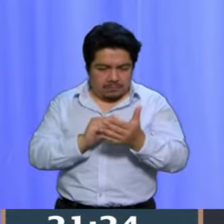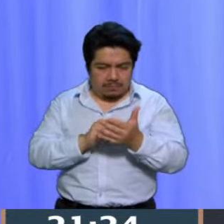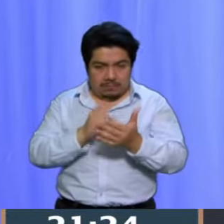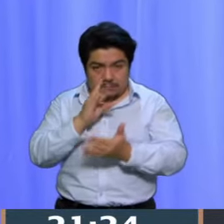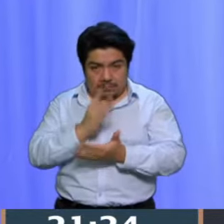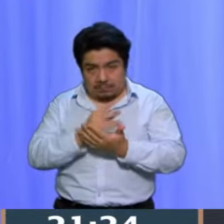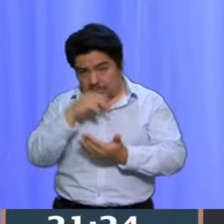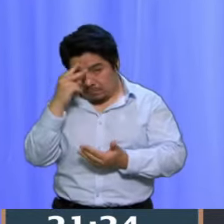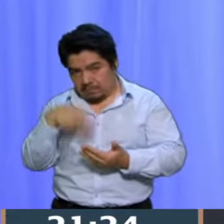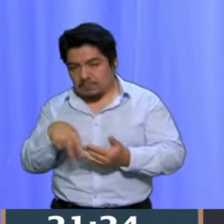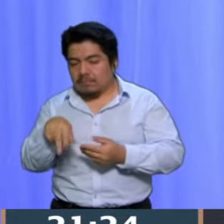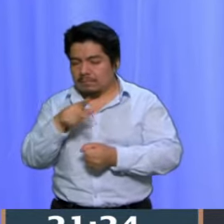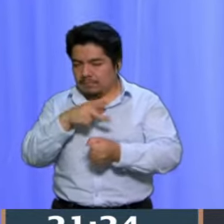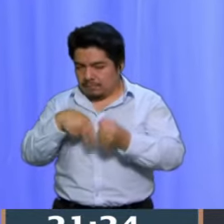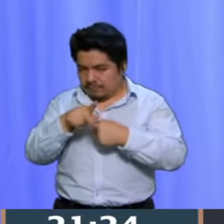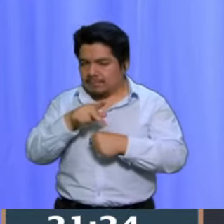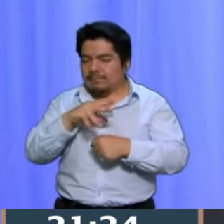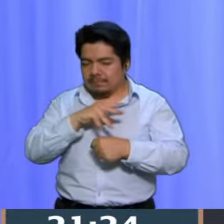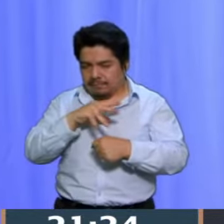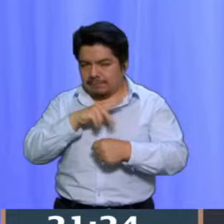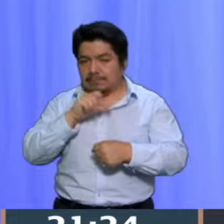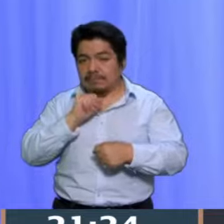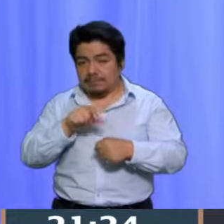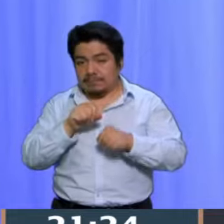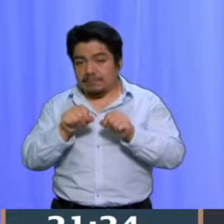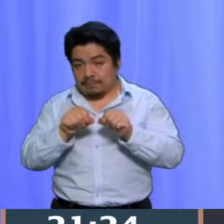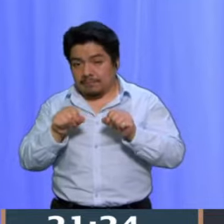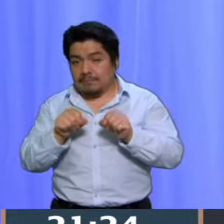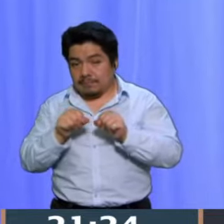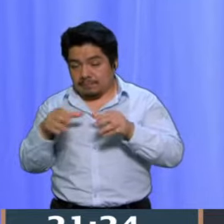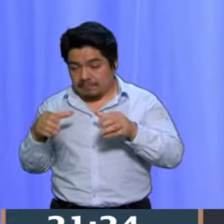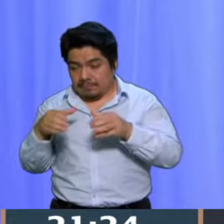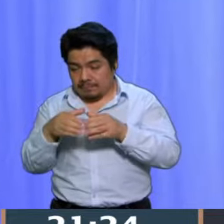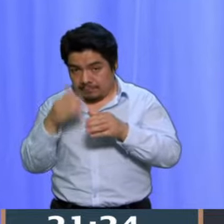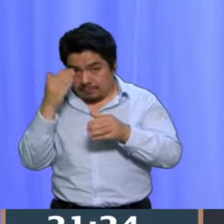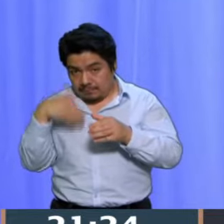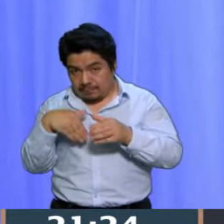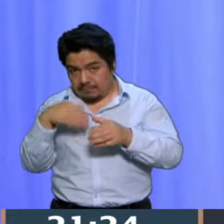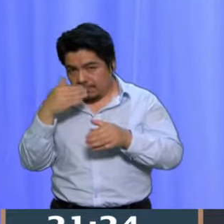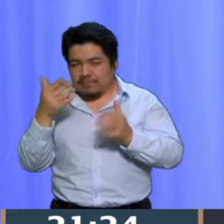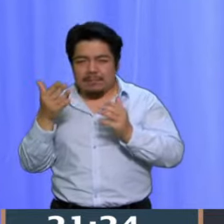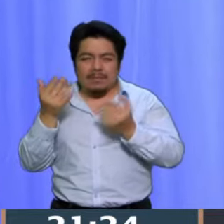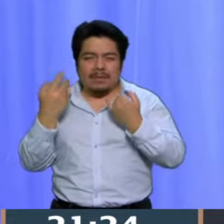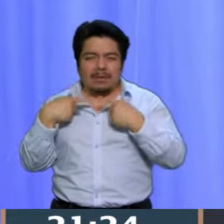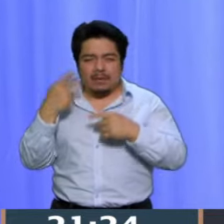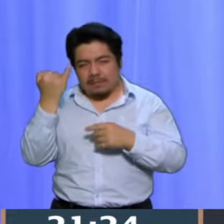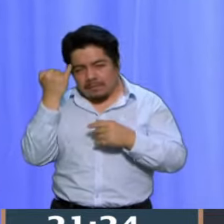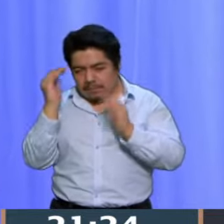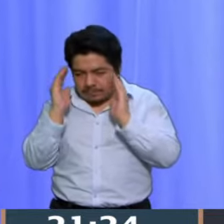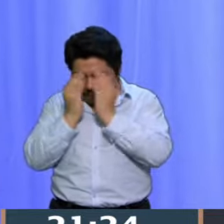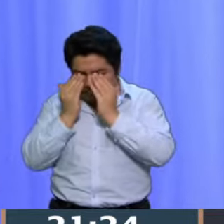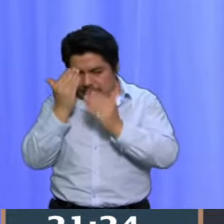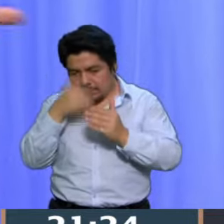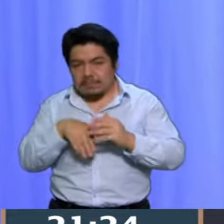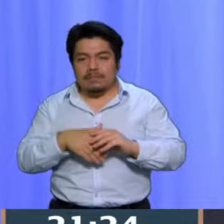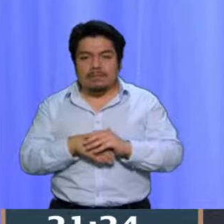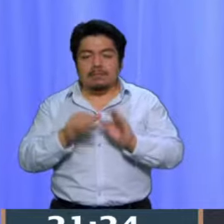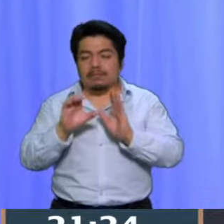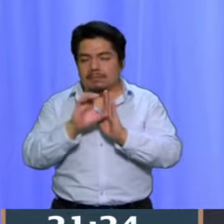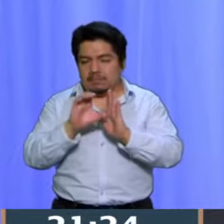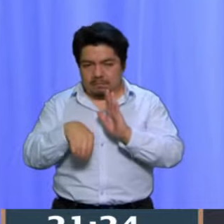México, ocurre en el planeta entero, incluso en sociedades muy conservadoras, ¿eh? Eso es un cambio que se ha ido dando. Se habla en China,